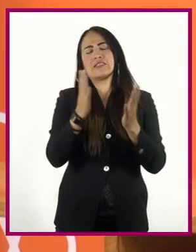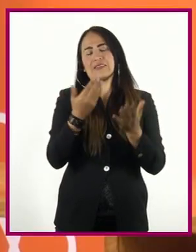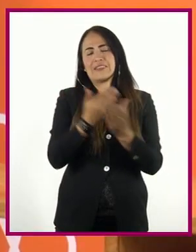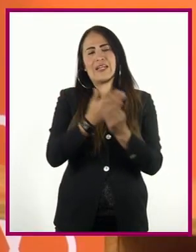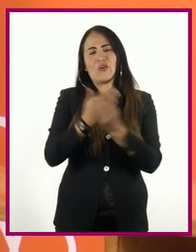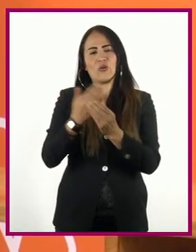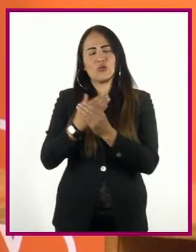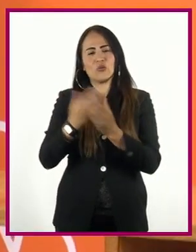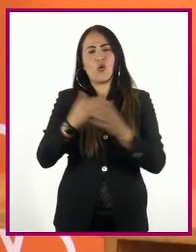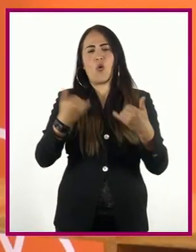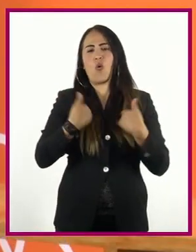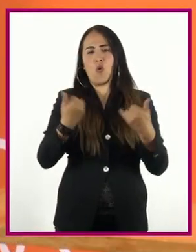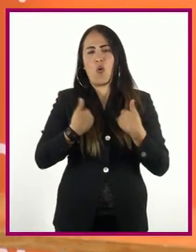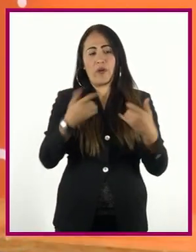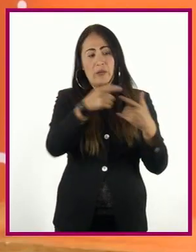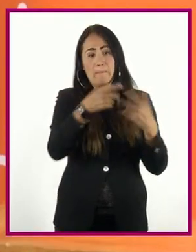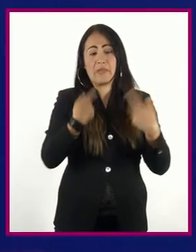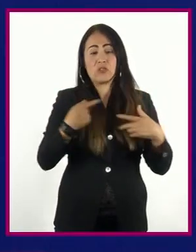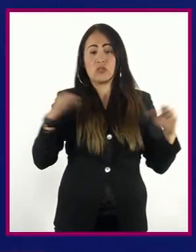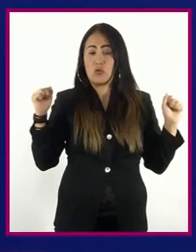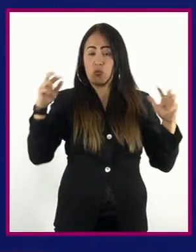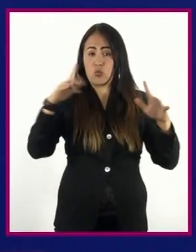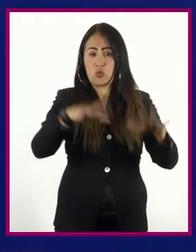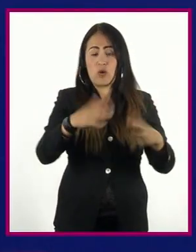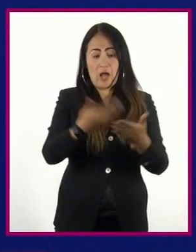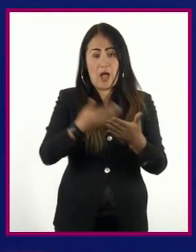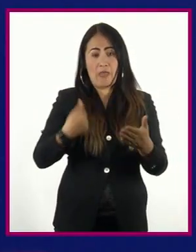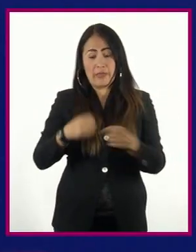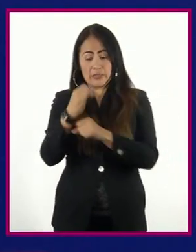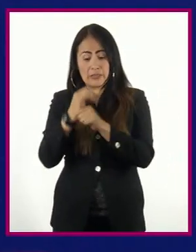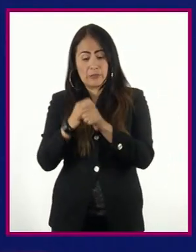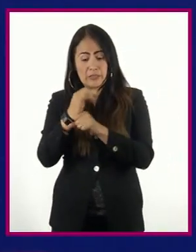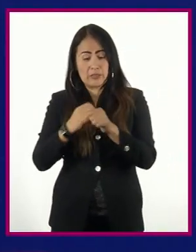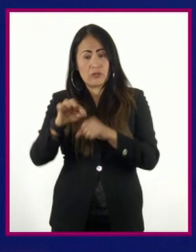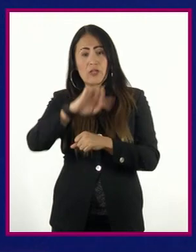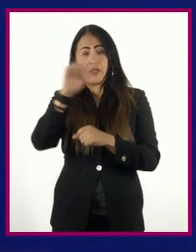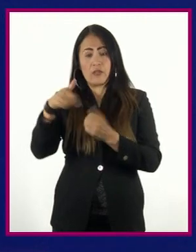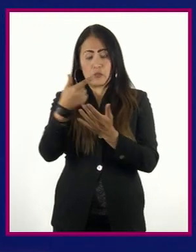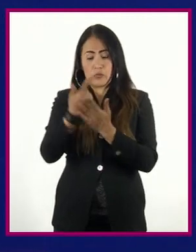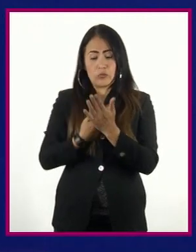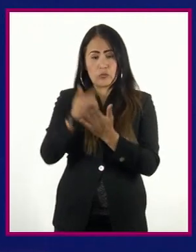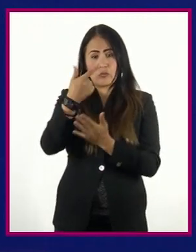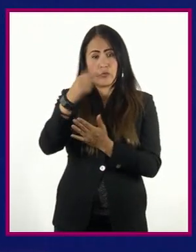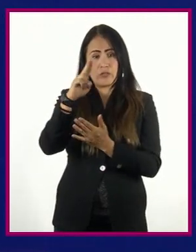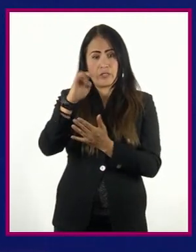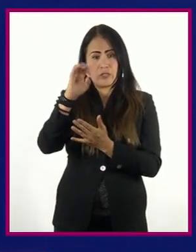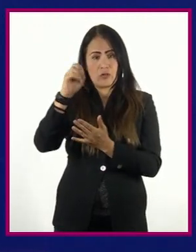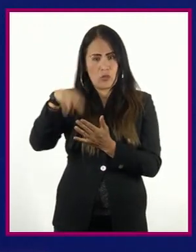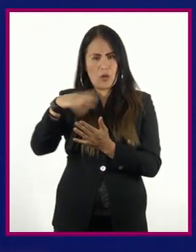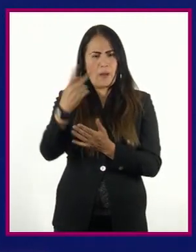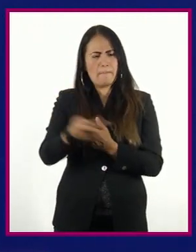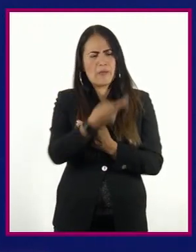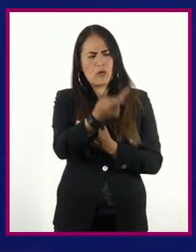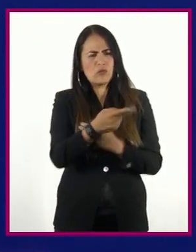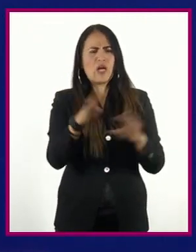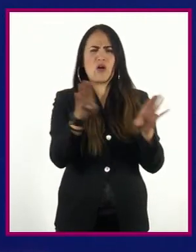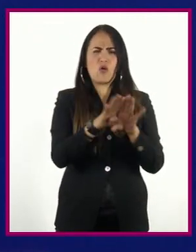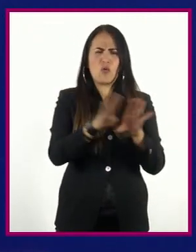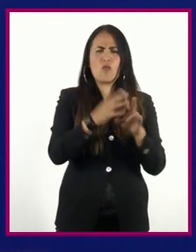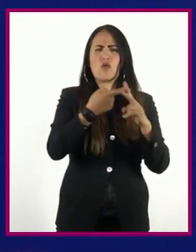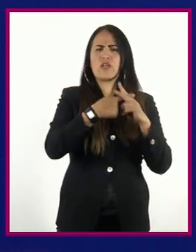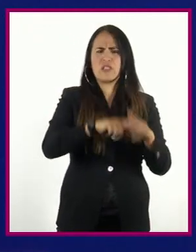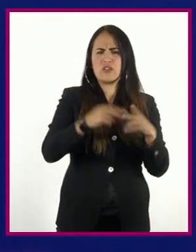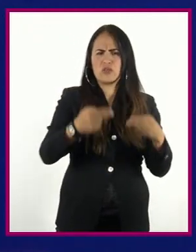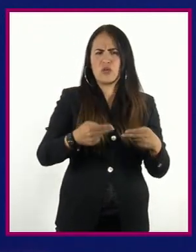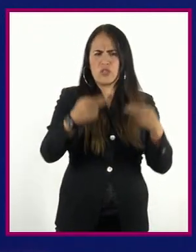México. Hizo su investigación previa y después su guión. En este estaba la pregunta, ¿cómo comenzó en